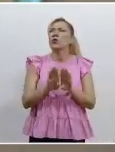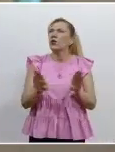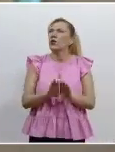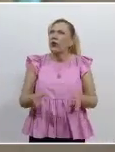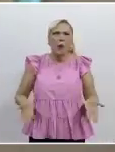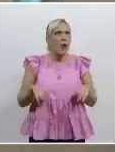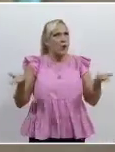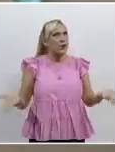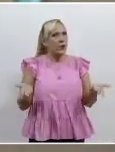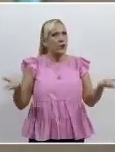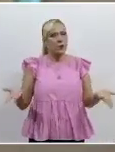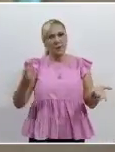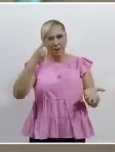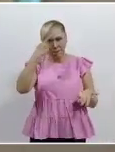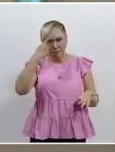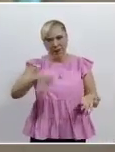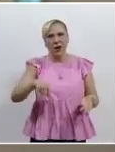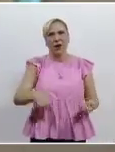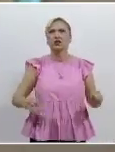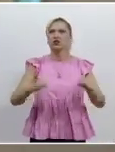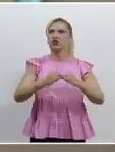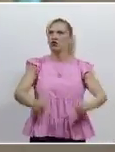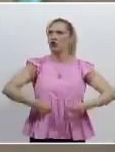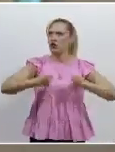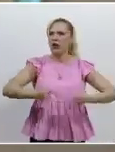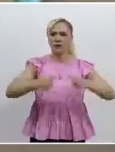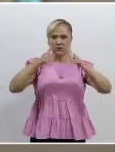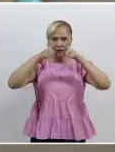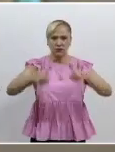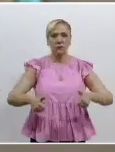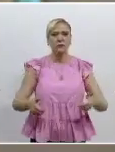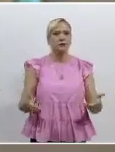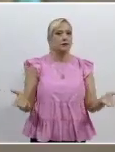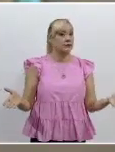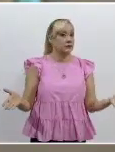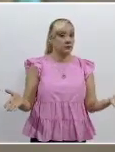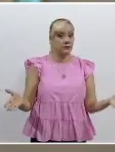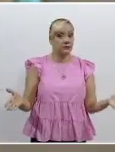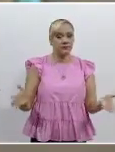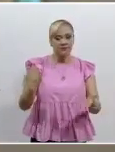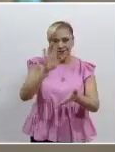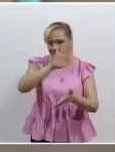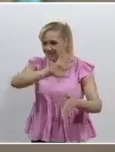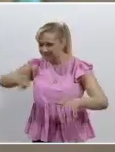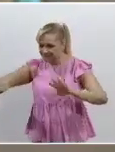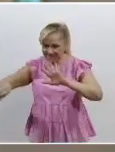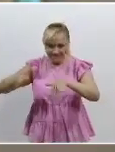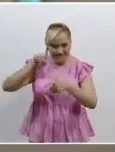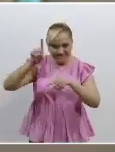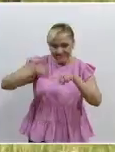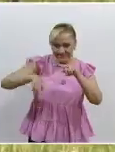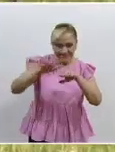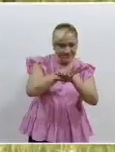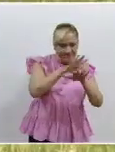el fortalecimiento institucional? Pues en depurar la coordinación entre